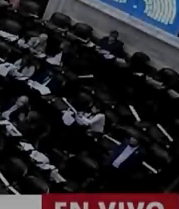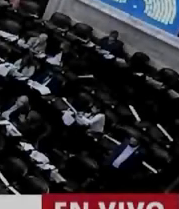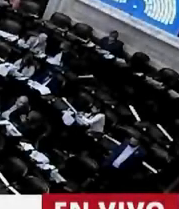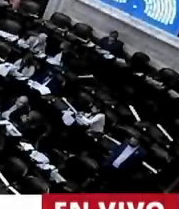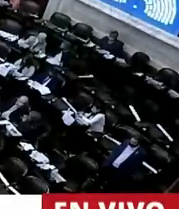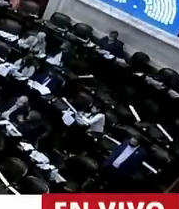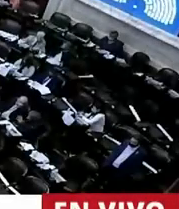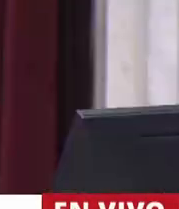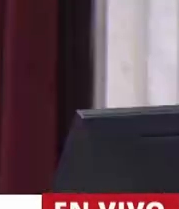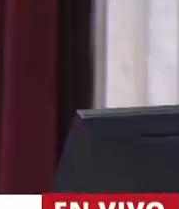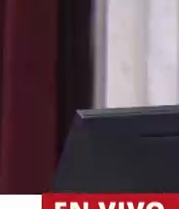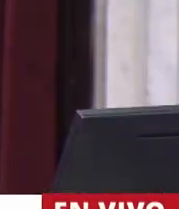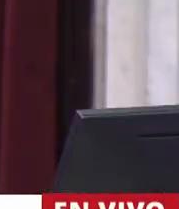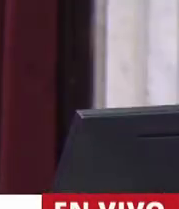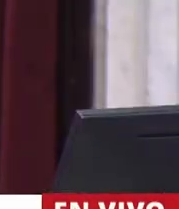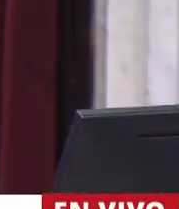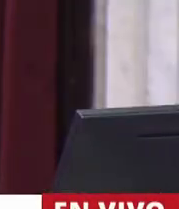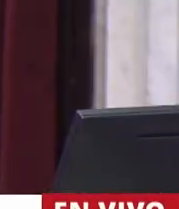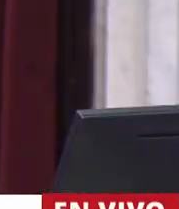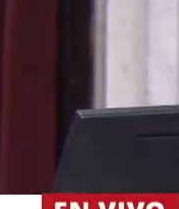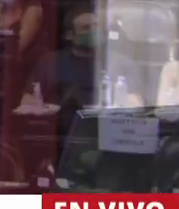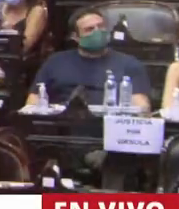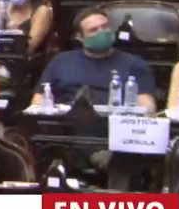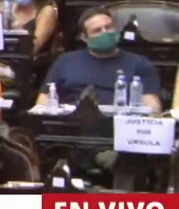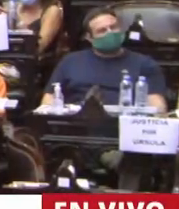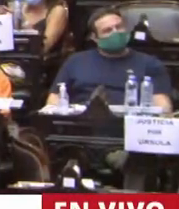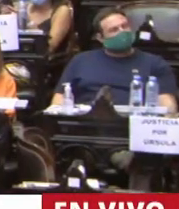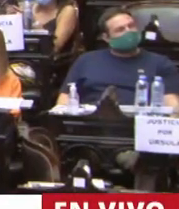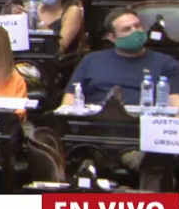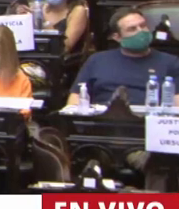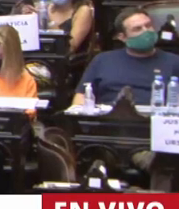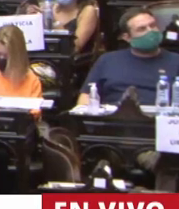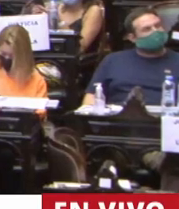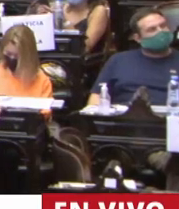El uso de la palabra la diputada Fernanda Vallejos.